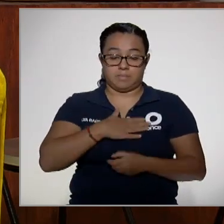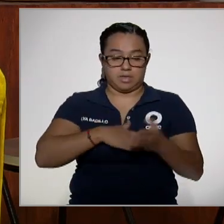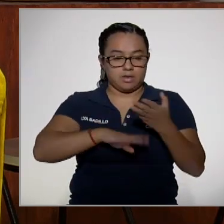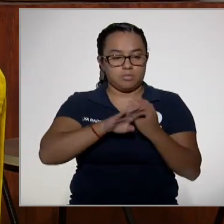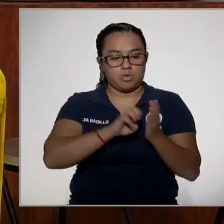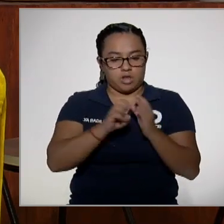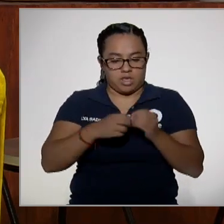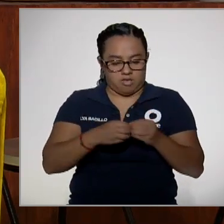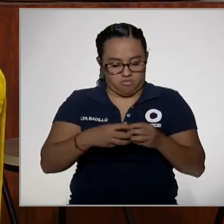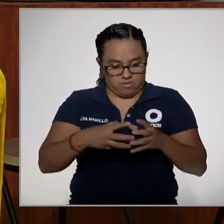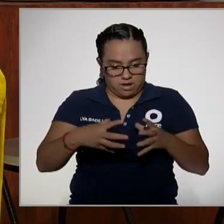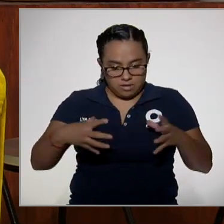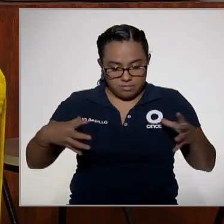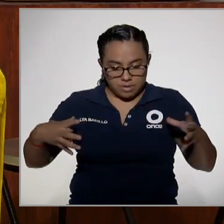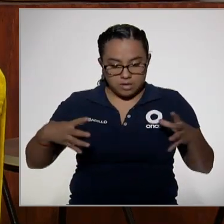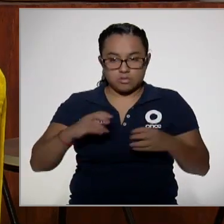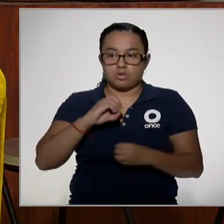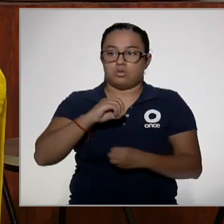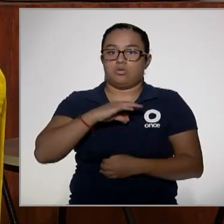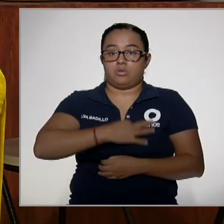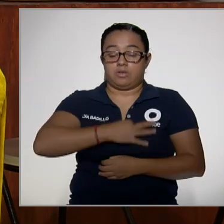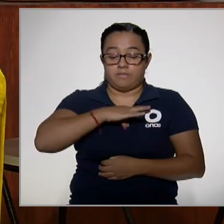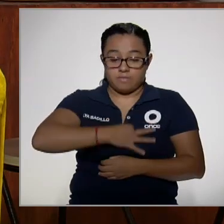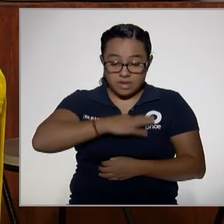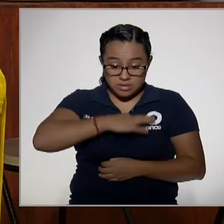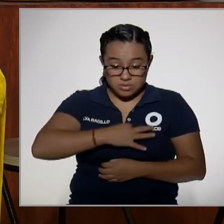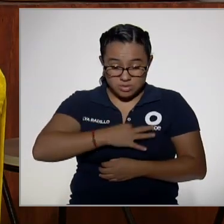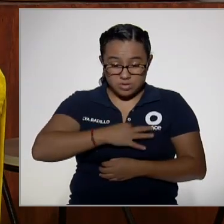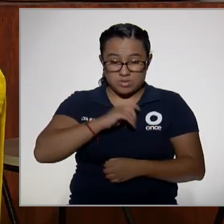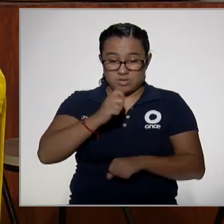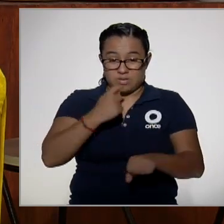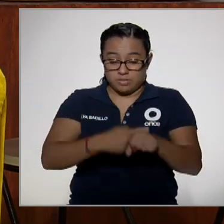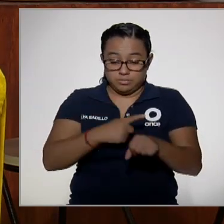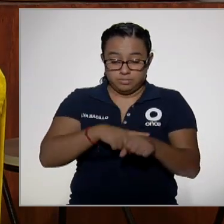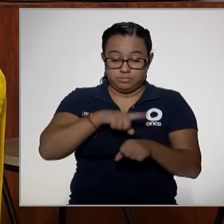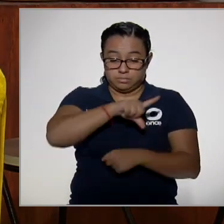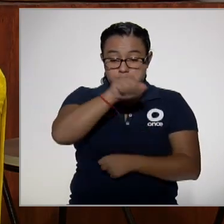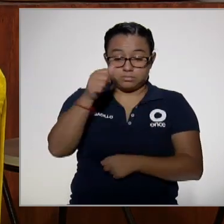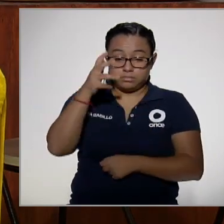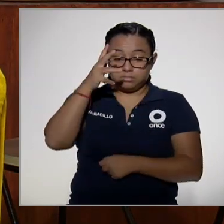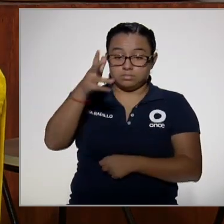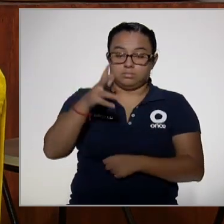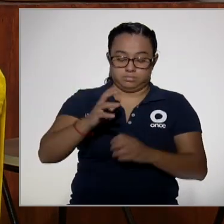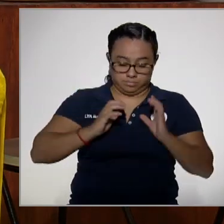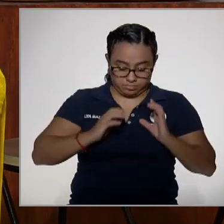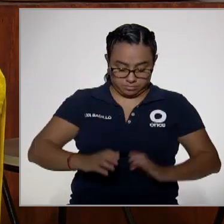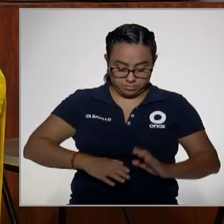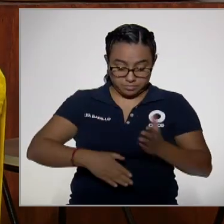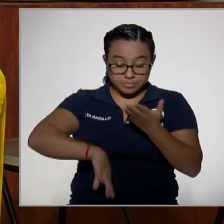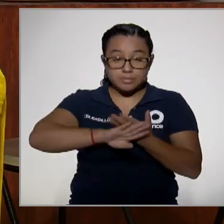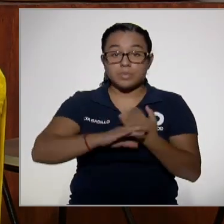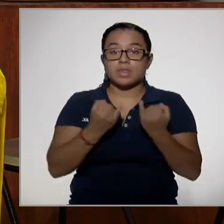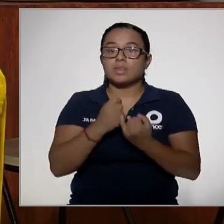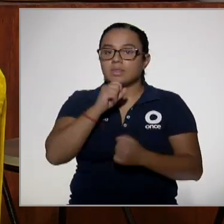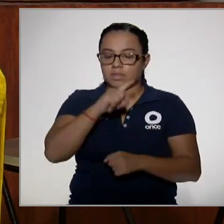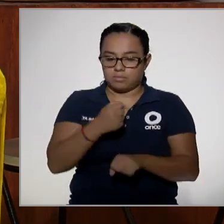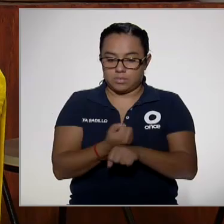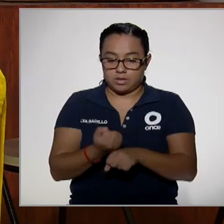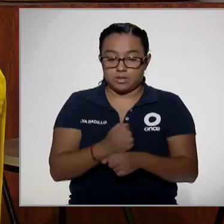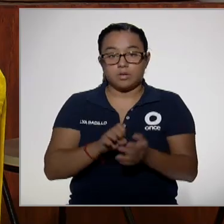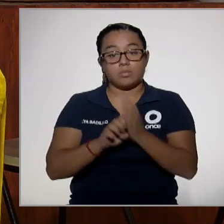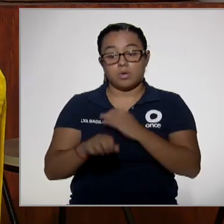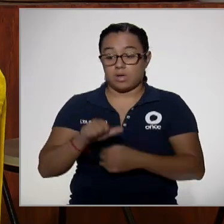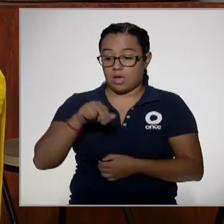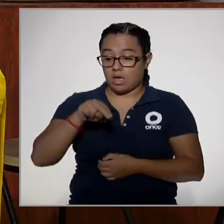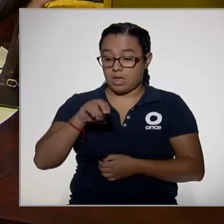llames inflamación llámese infección crónicas va a repercutir en todo el organismo incluida en la sangre entonces la anemia por